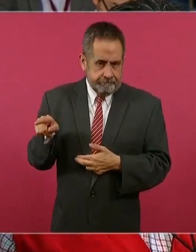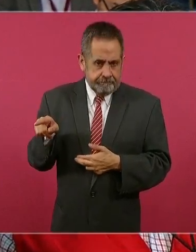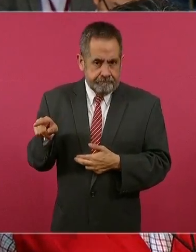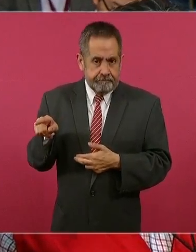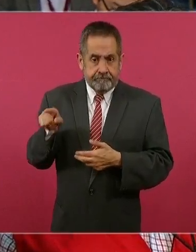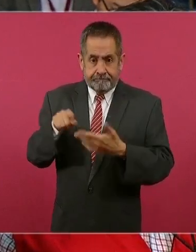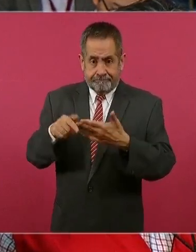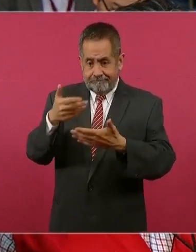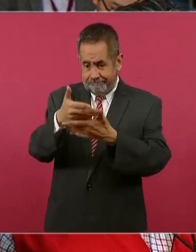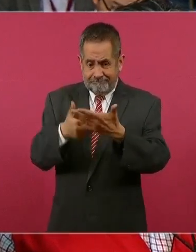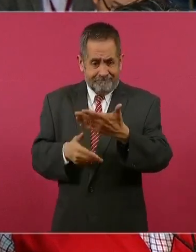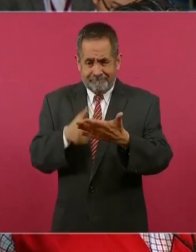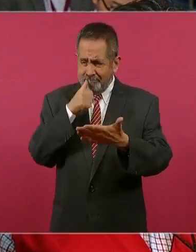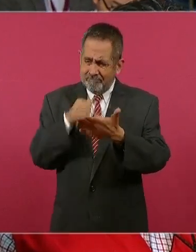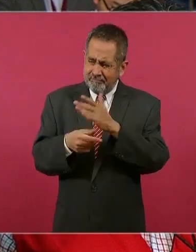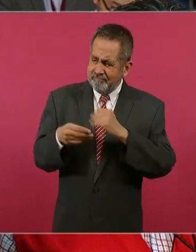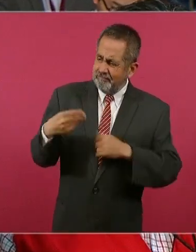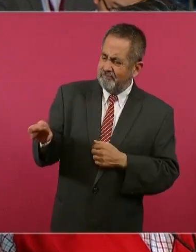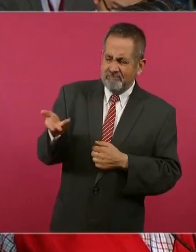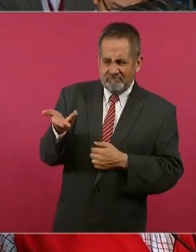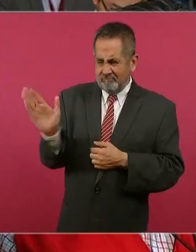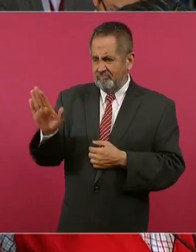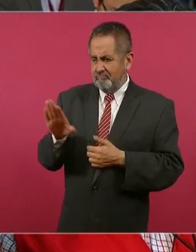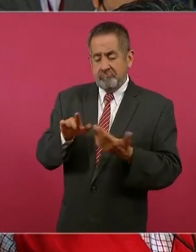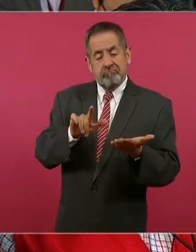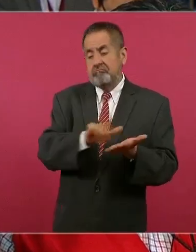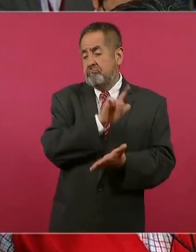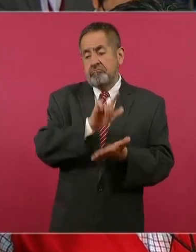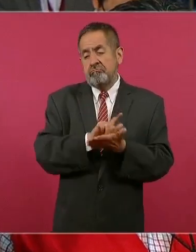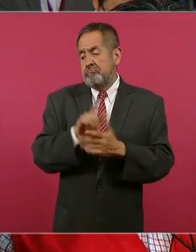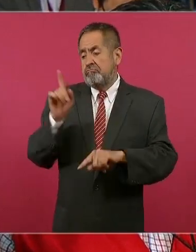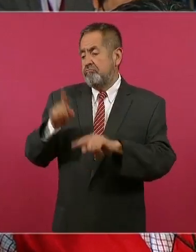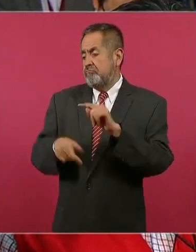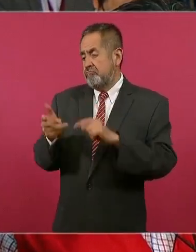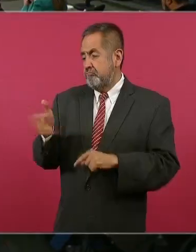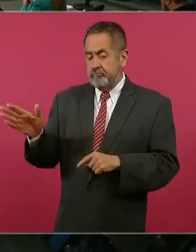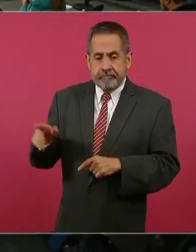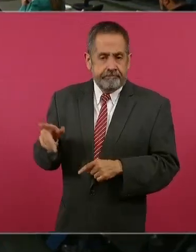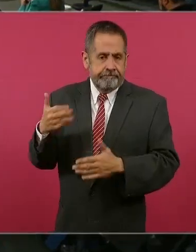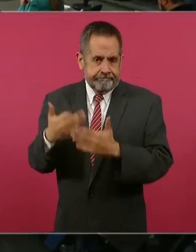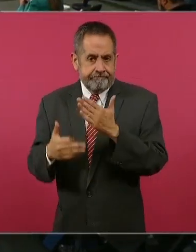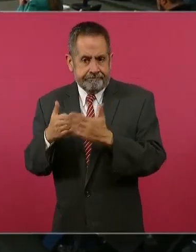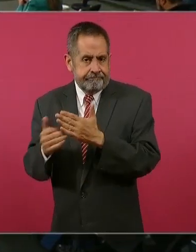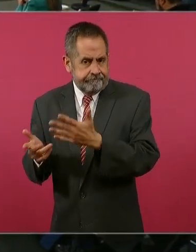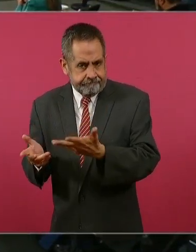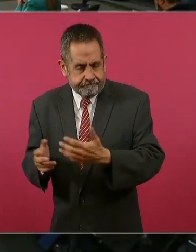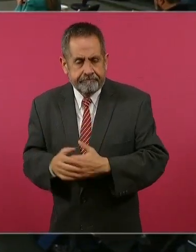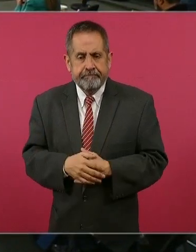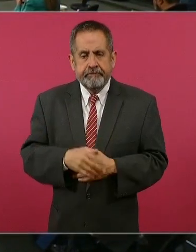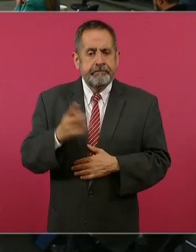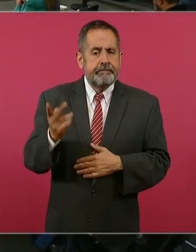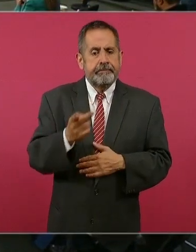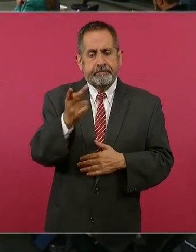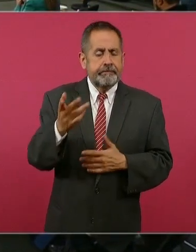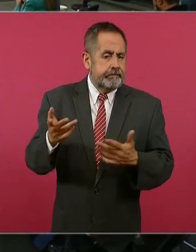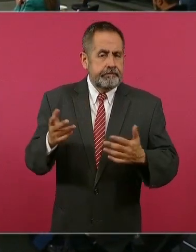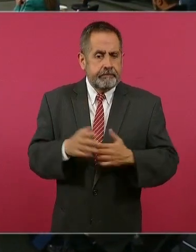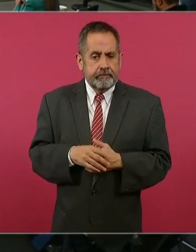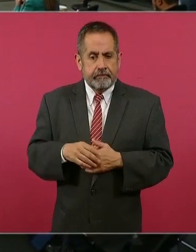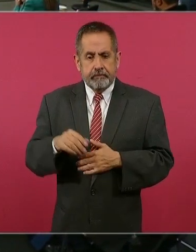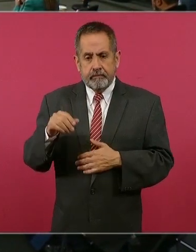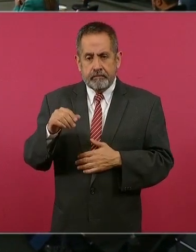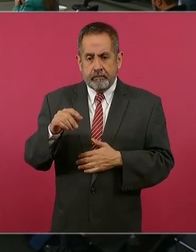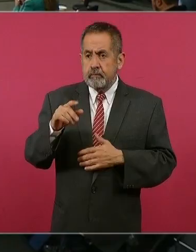tiene por escrito que fue separado por la ley docente del sexenio pasado y sigue pendiente. La pregunta es si